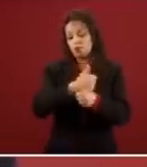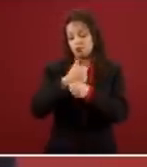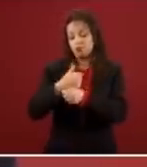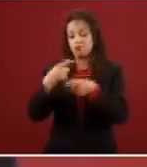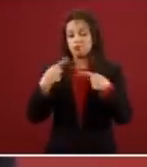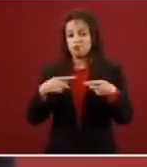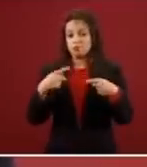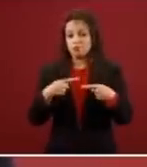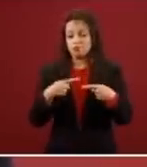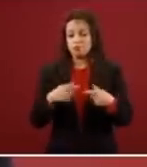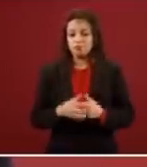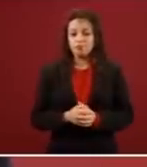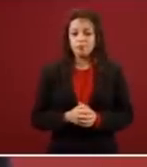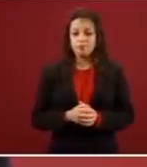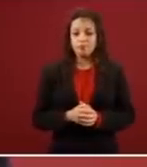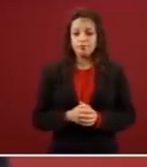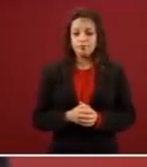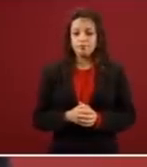porque